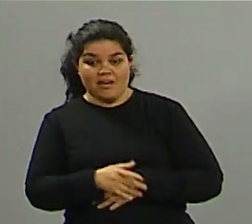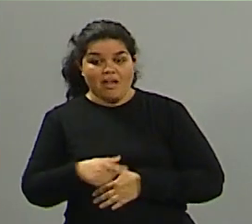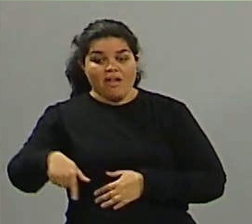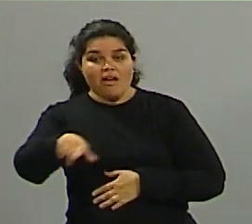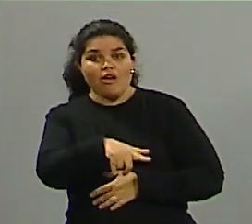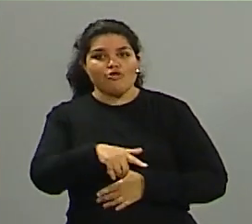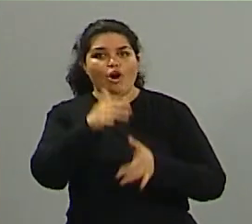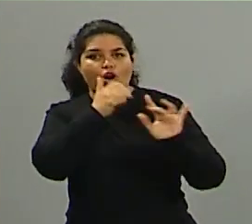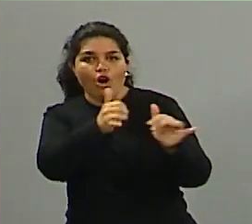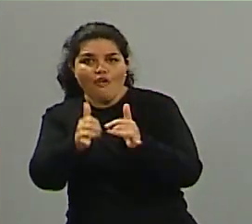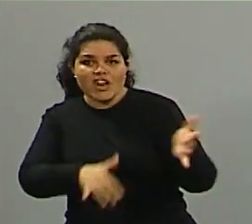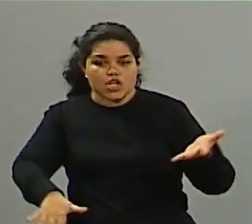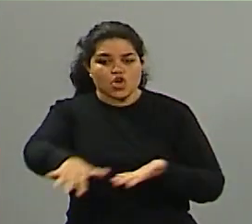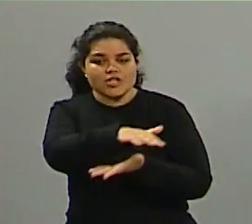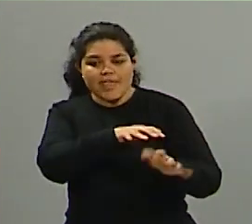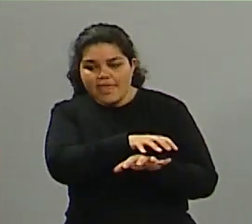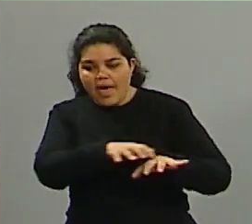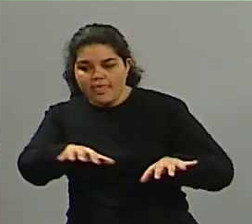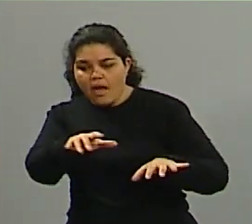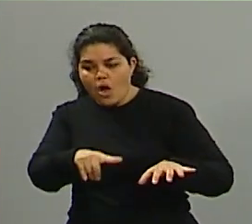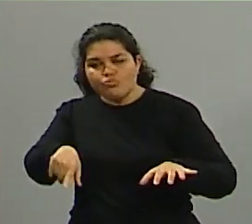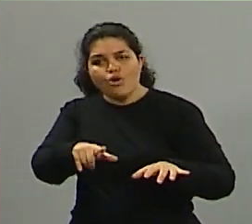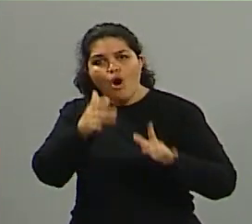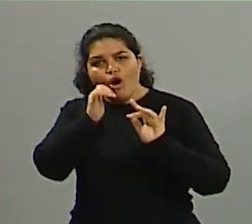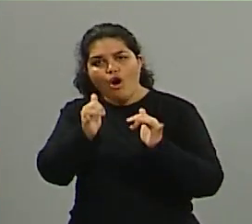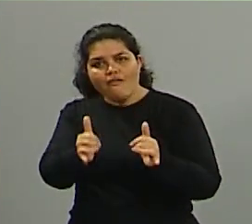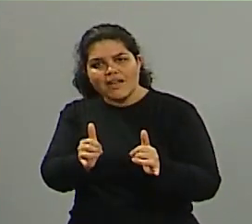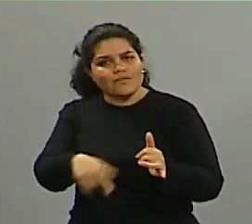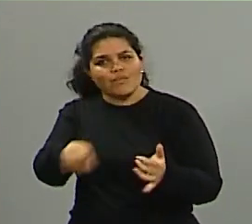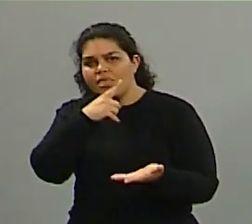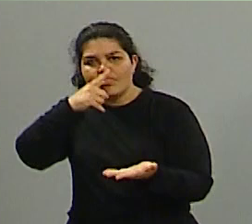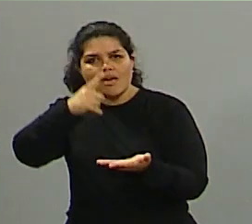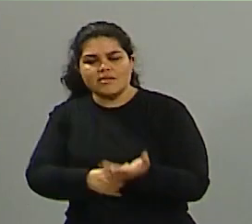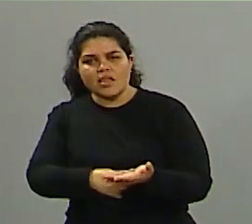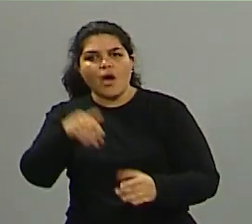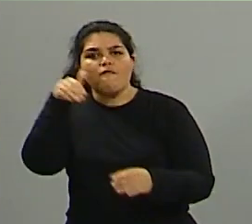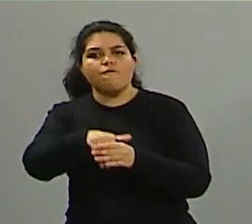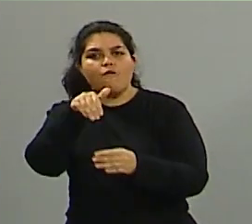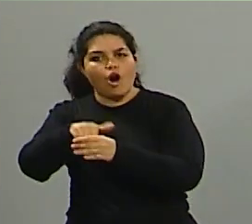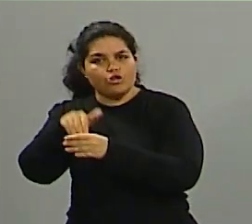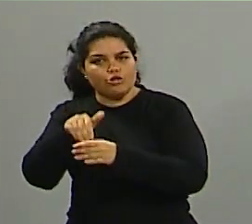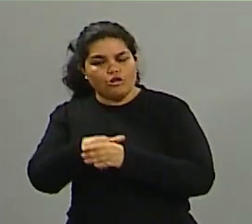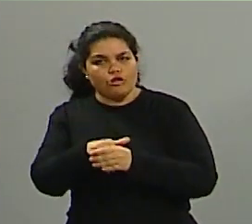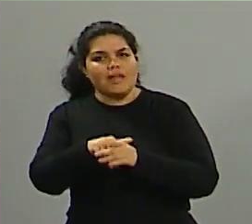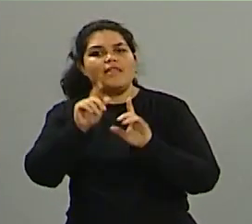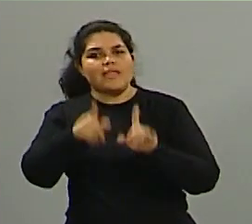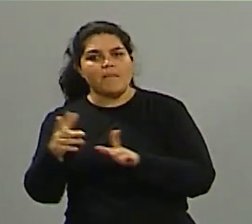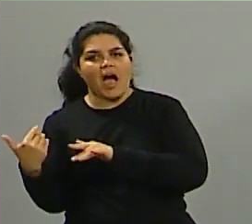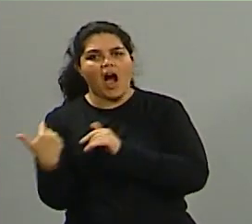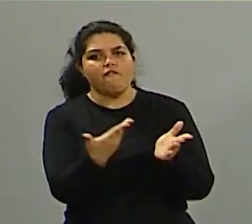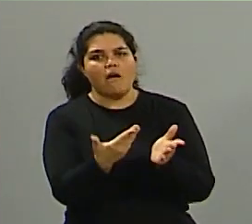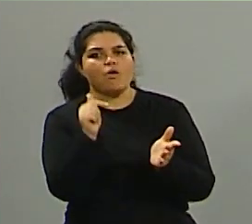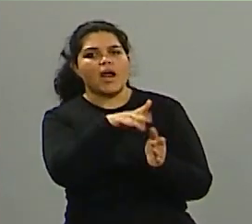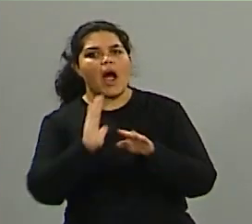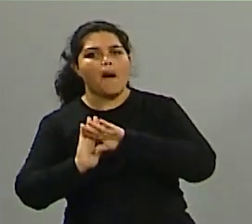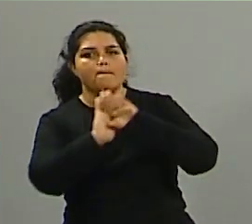chicos, muchos jóvenes en nuestro país con respecto a emitir el voto y justamente darle ese voto a Javier Milei. Lo